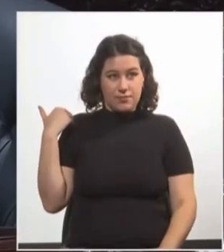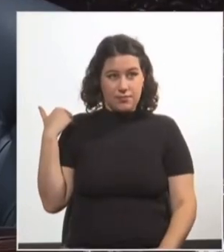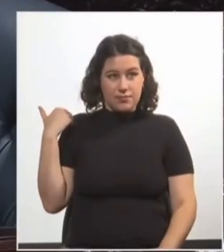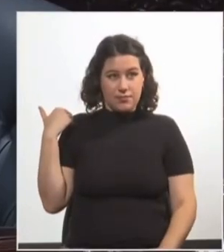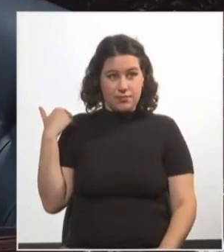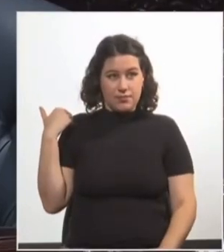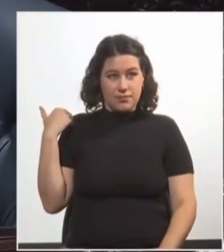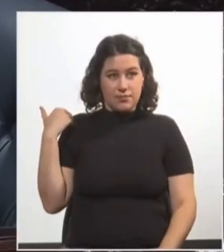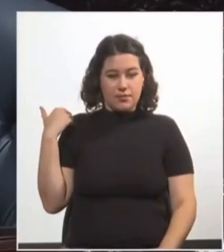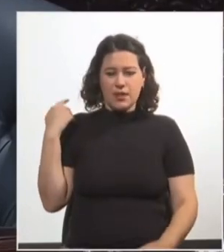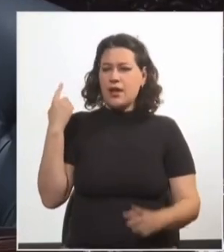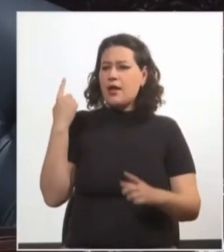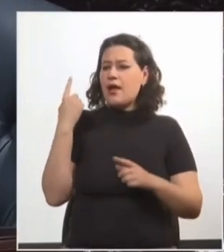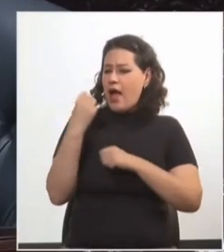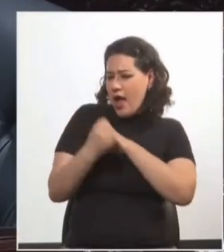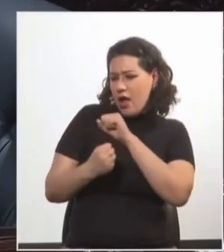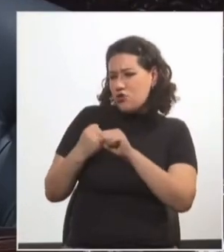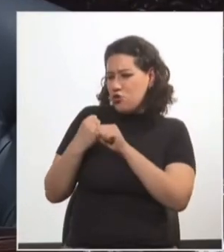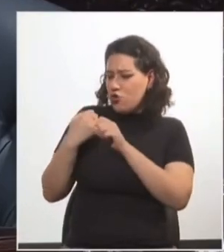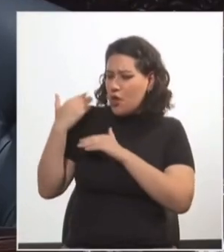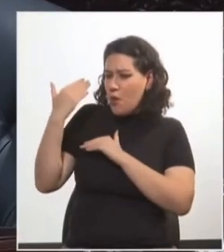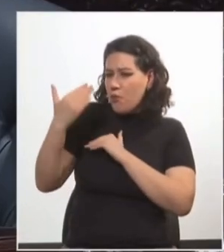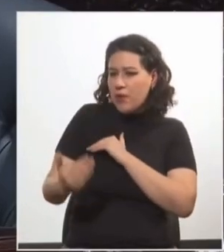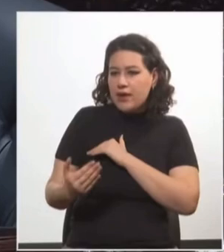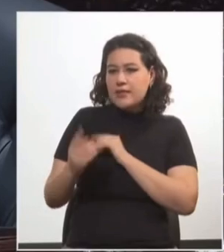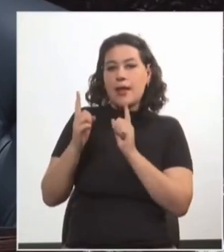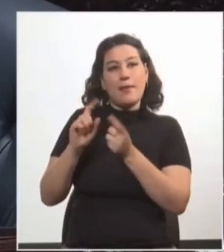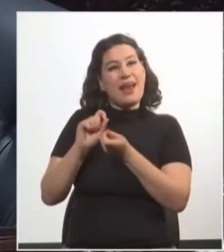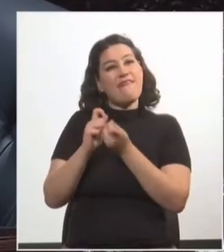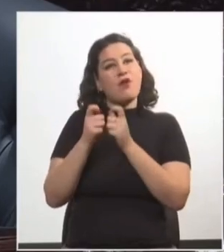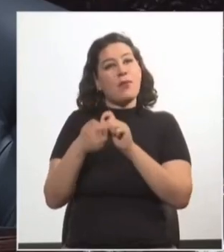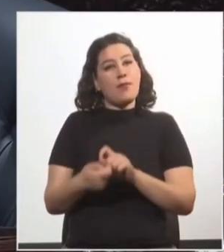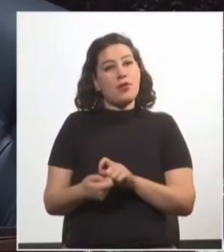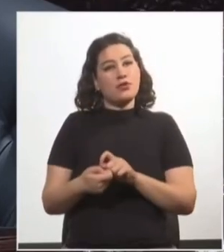Y después, algunos años después, se reformó